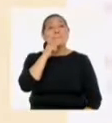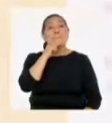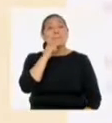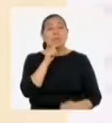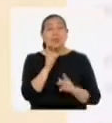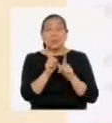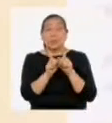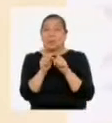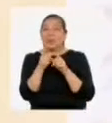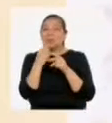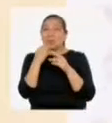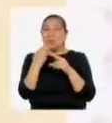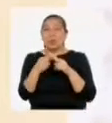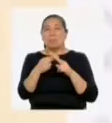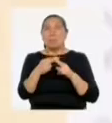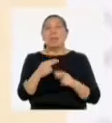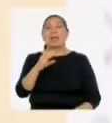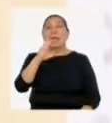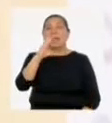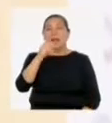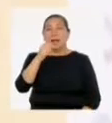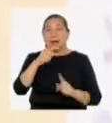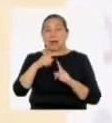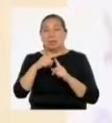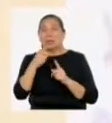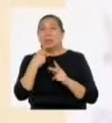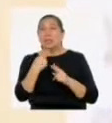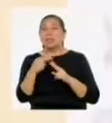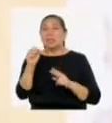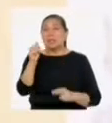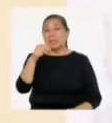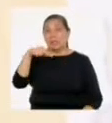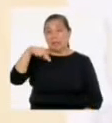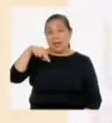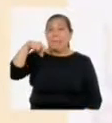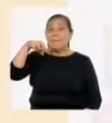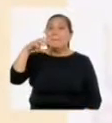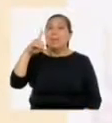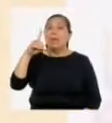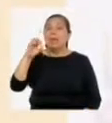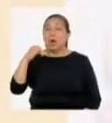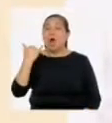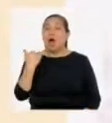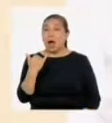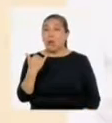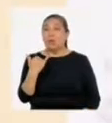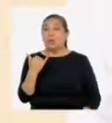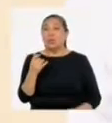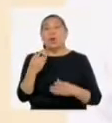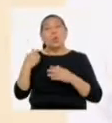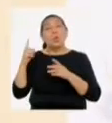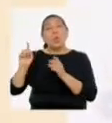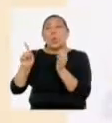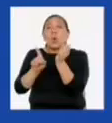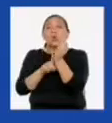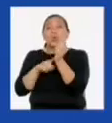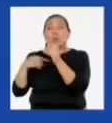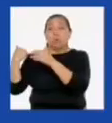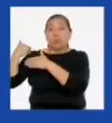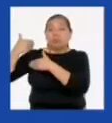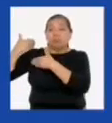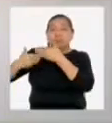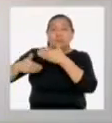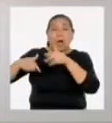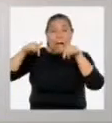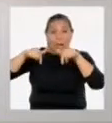un cactus San Pedro, un poderoso alucinógeno utilizado hasta la actualidad en la medicina tradicional.